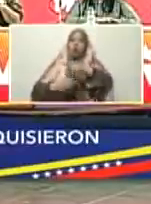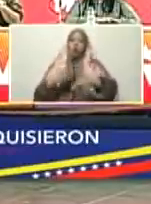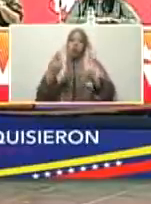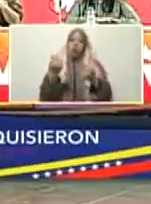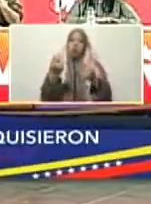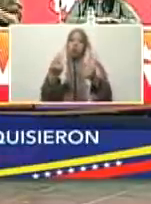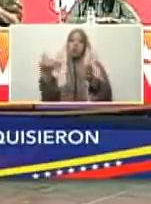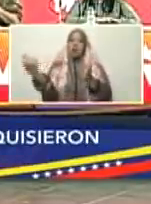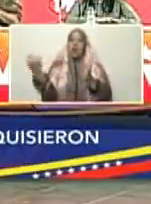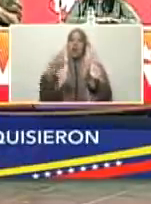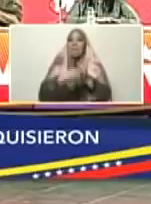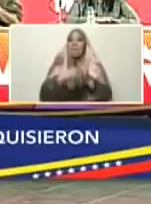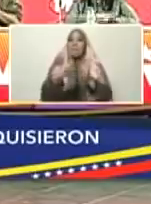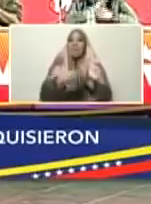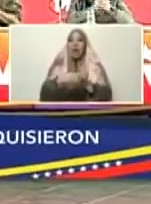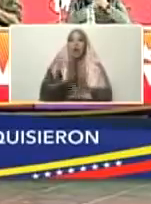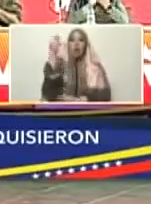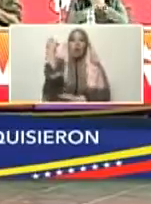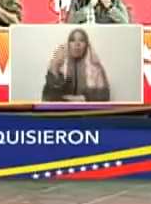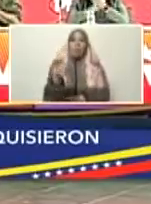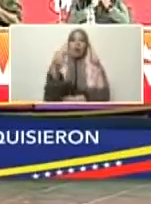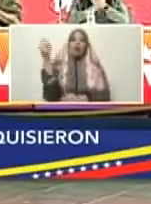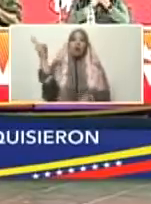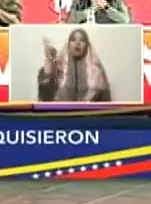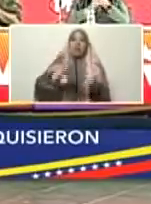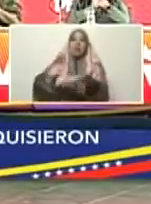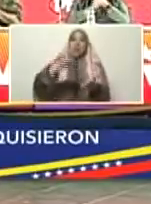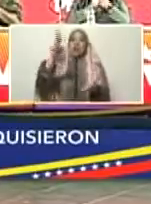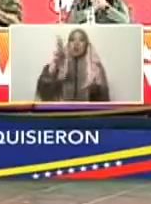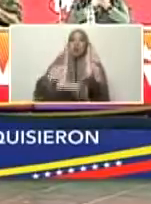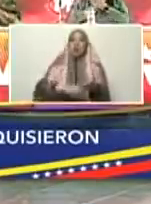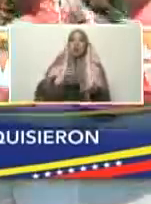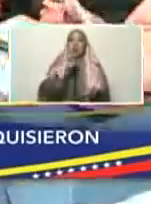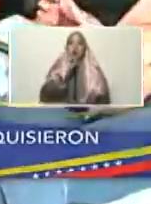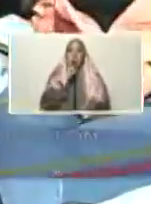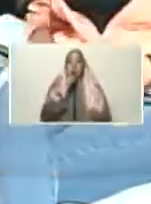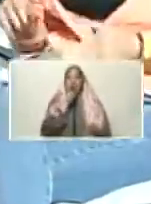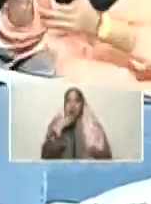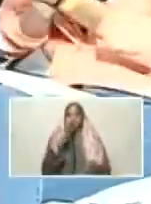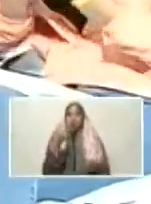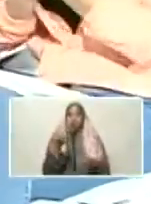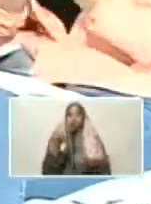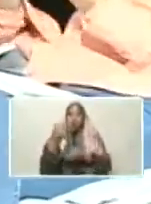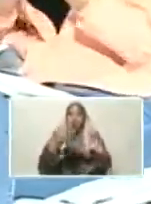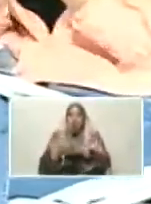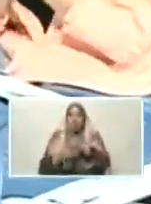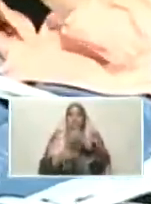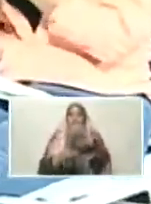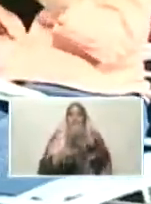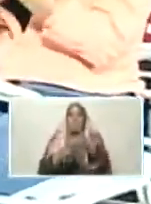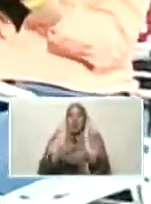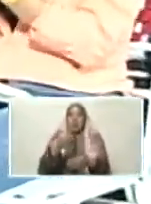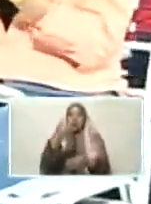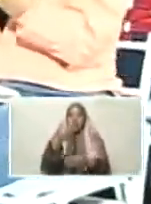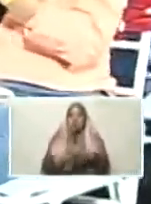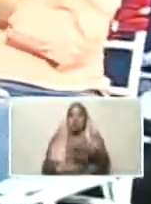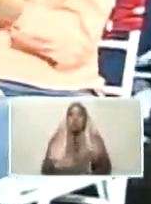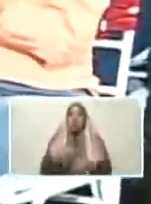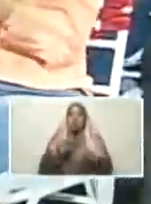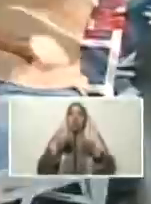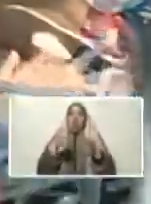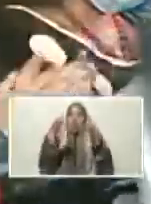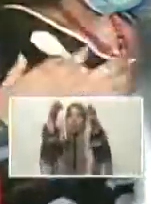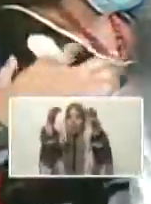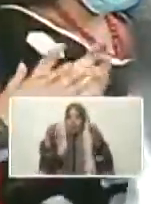de las pensiones y de todo el ingreso del pueblo paso a paso a paso seguro con